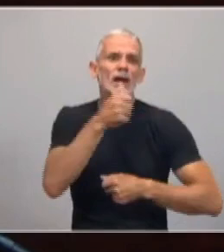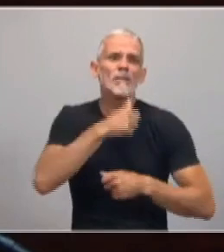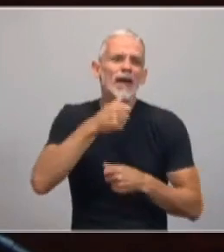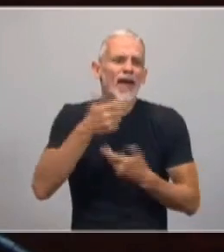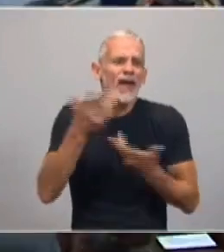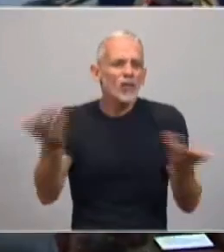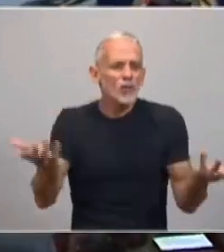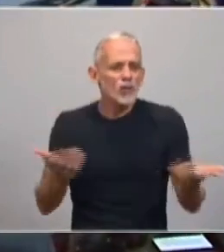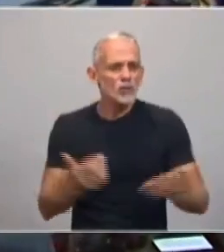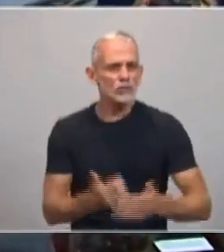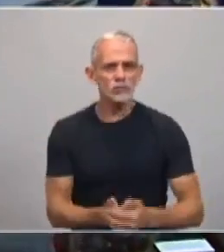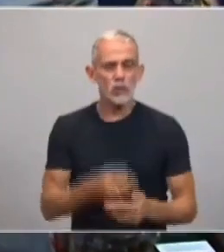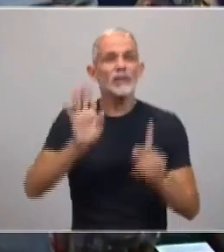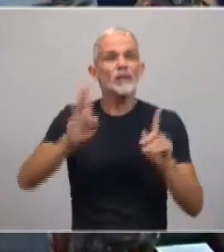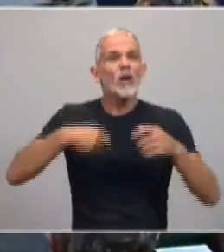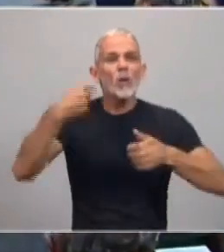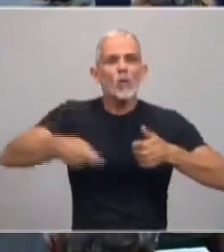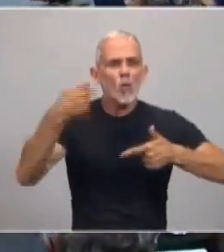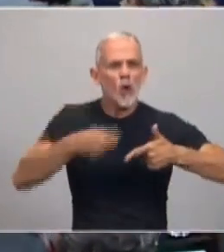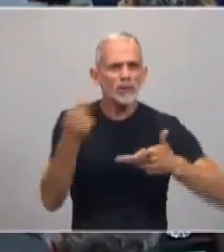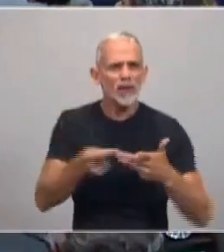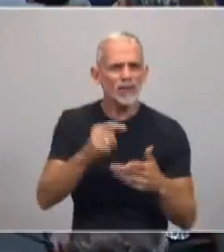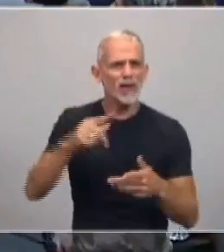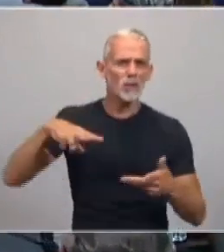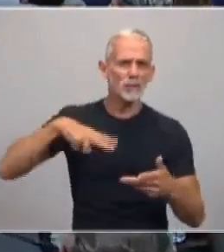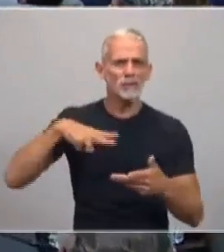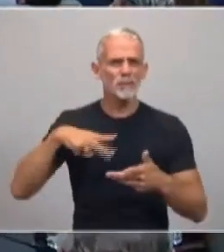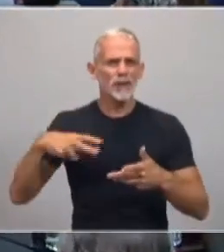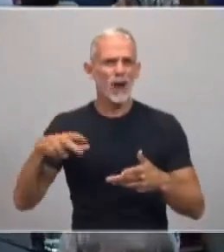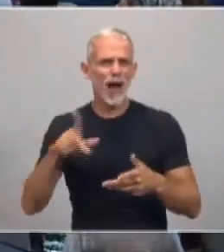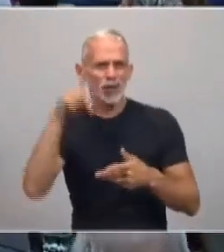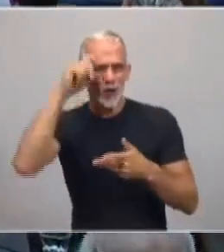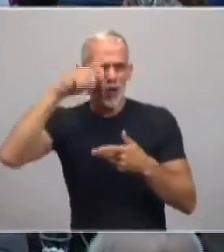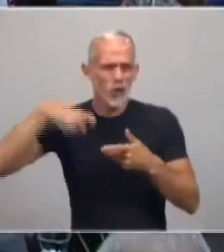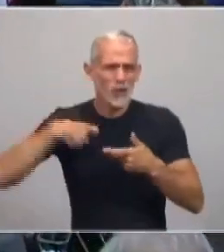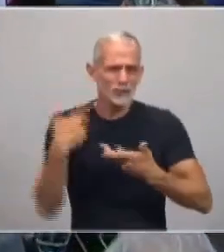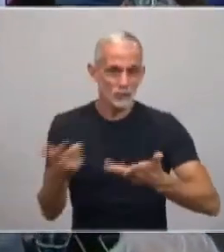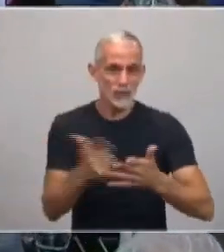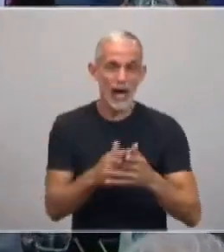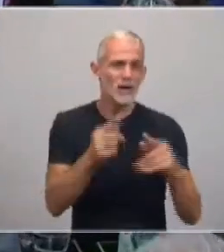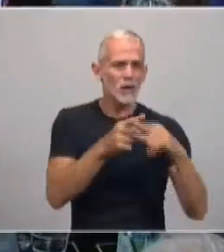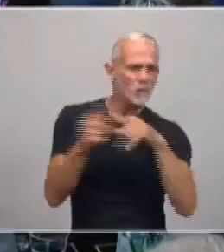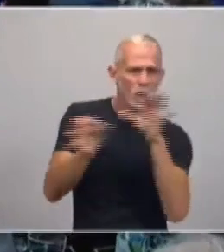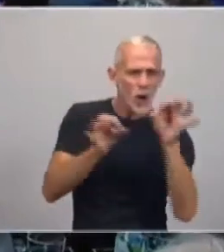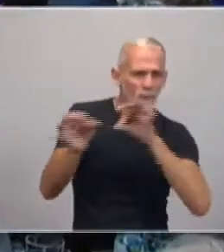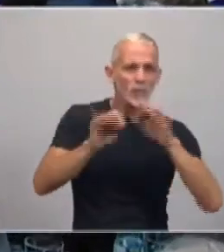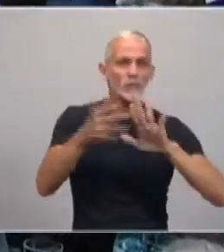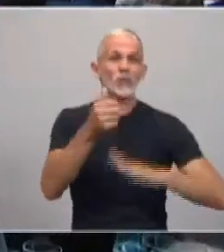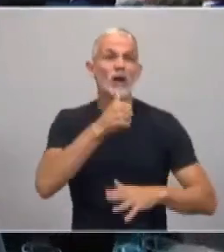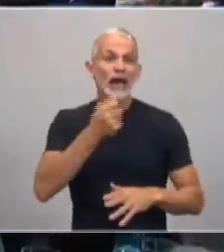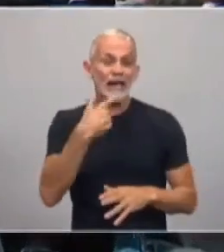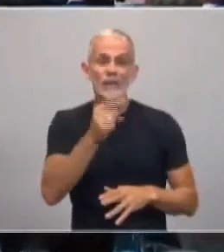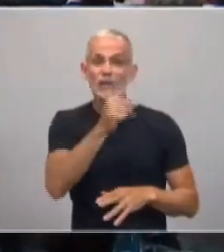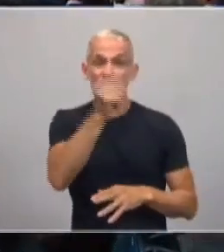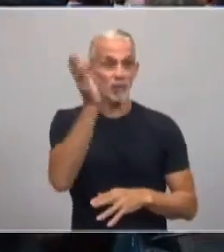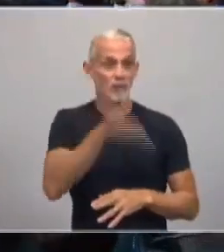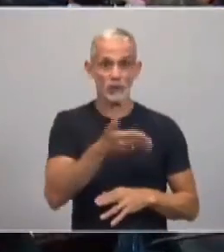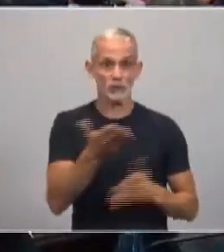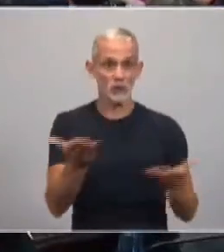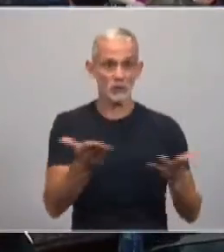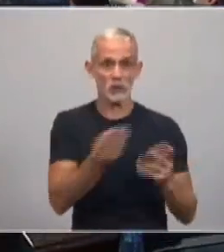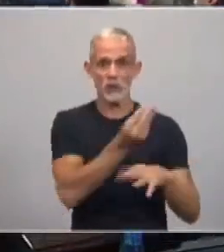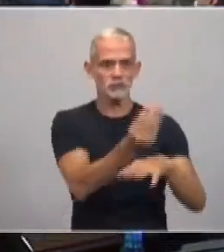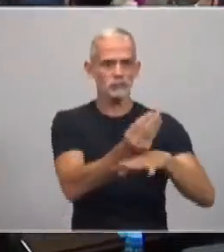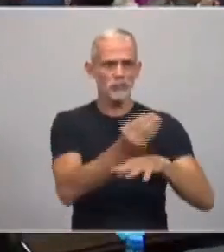medicamentos y en las cuotas de las prepagas. En promedio, los remedios aumentaron cerca de un 100% desde que